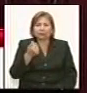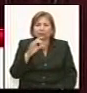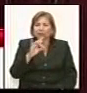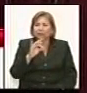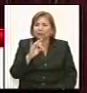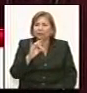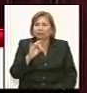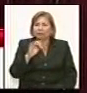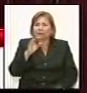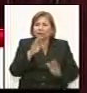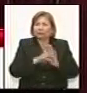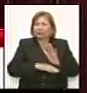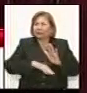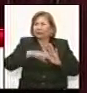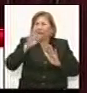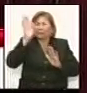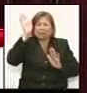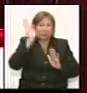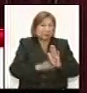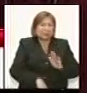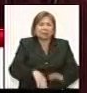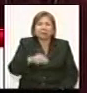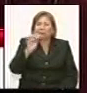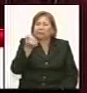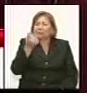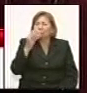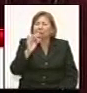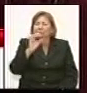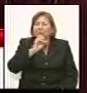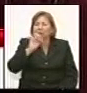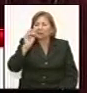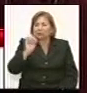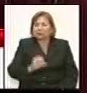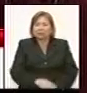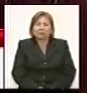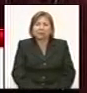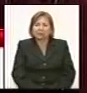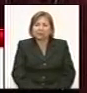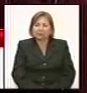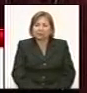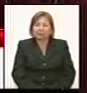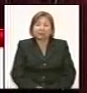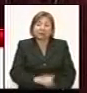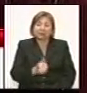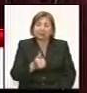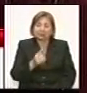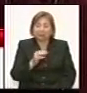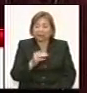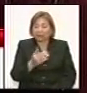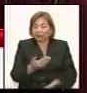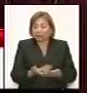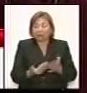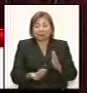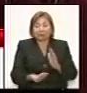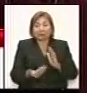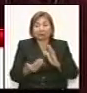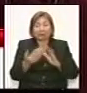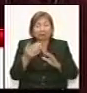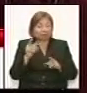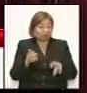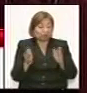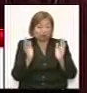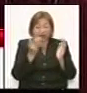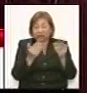2018 menos 18%, y claro, el 2019 el decrecimiento debe ser algo